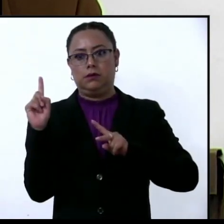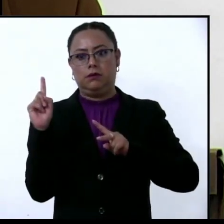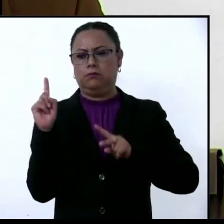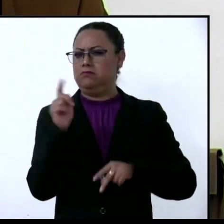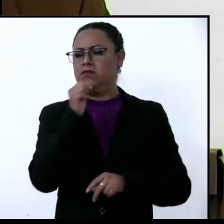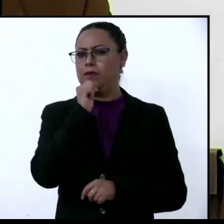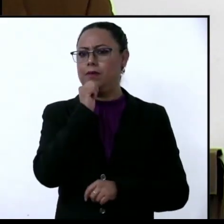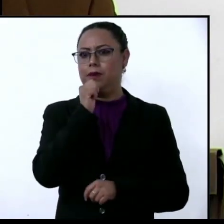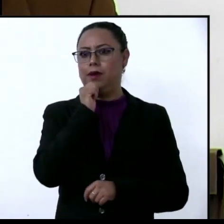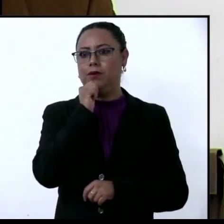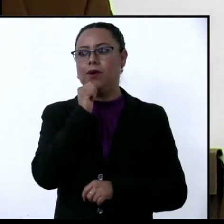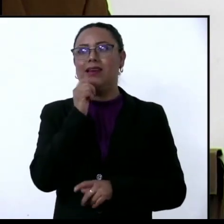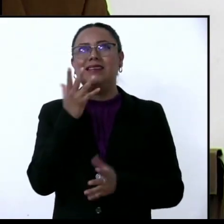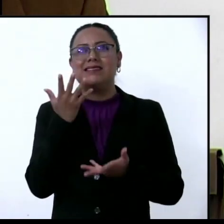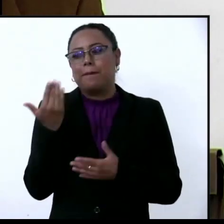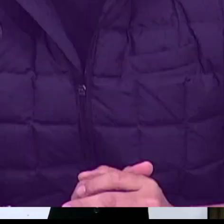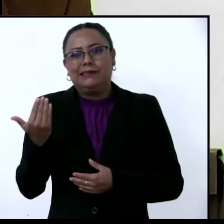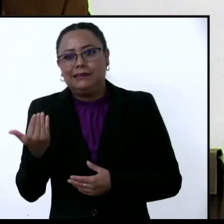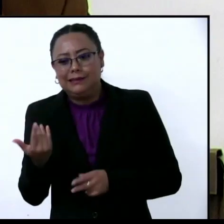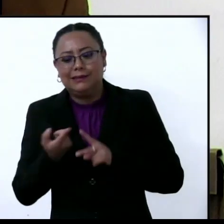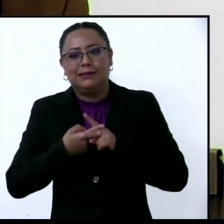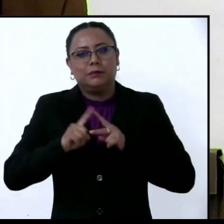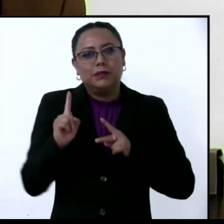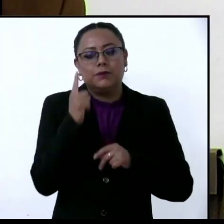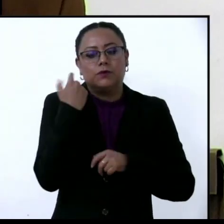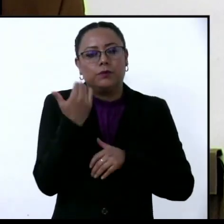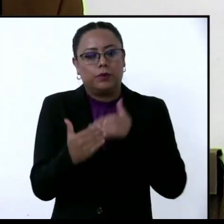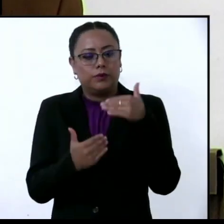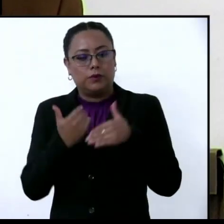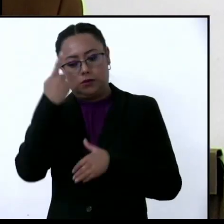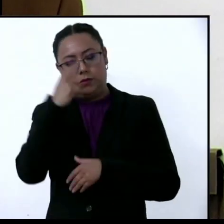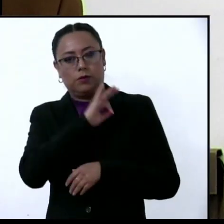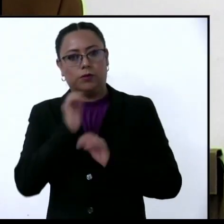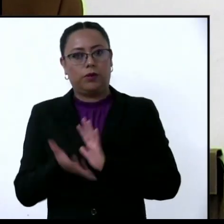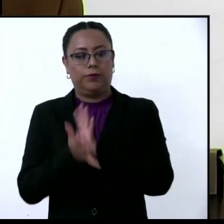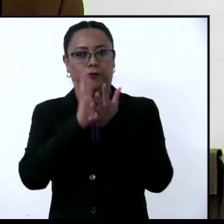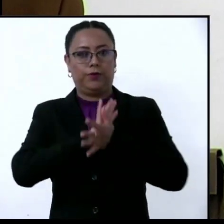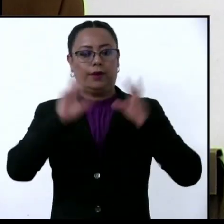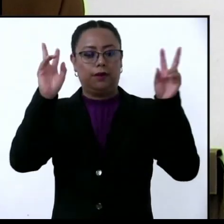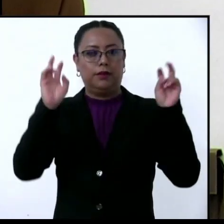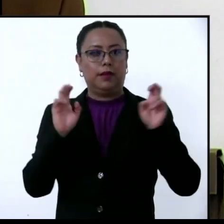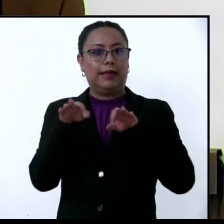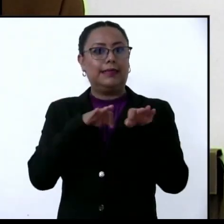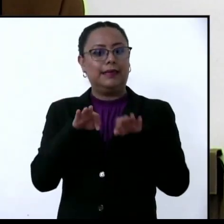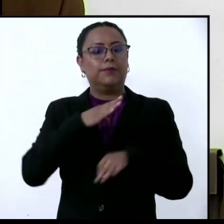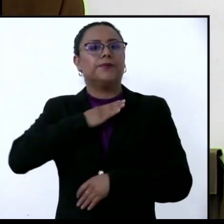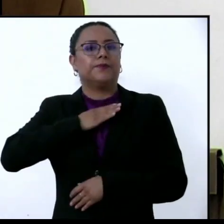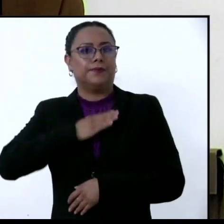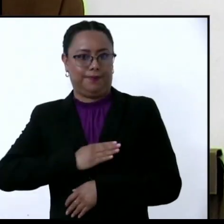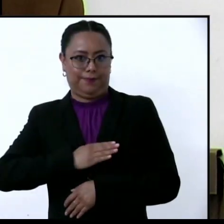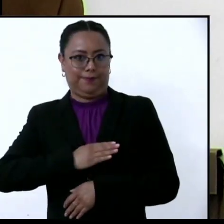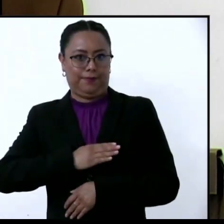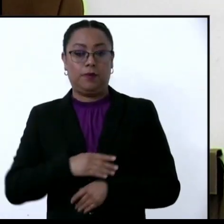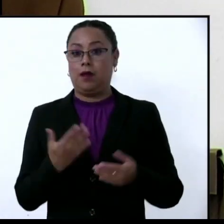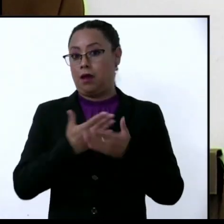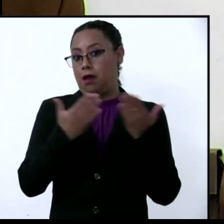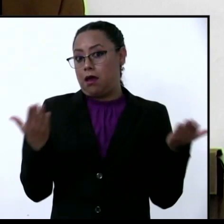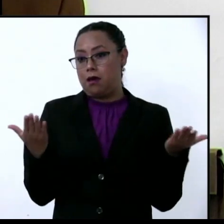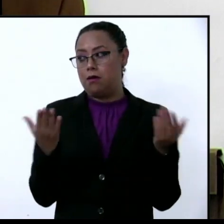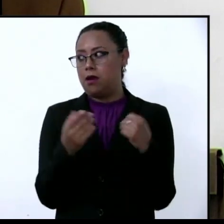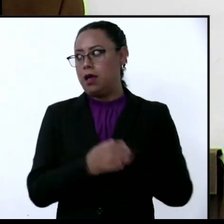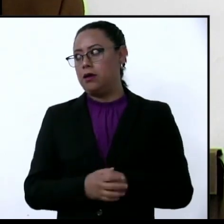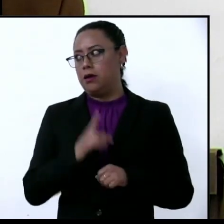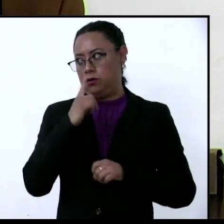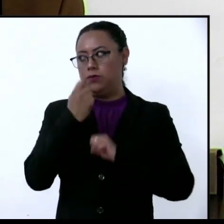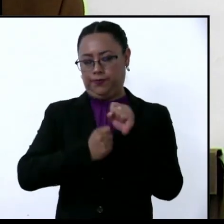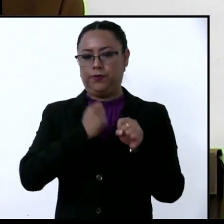ese momento poniendo en marcha un proceso de transformación en materia de justicia laboral. Hoy, finalmente, un año después,